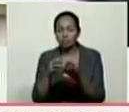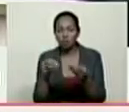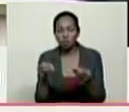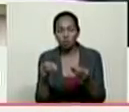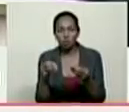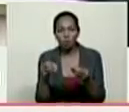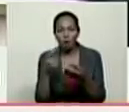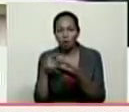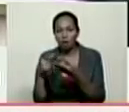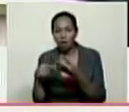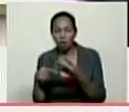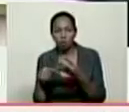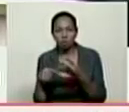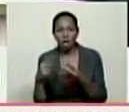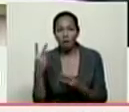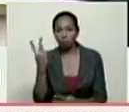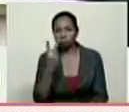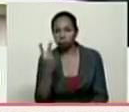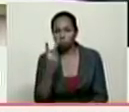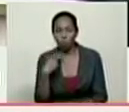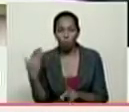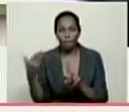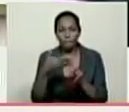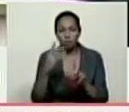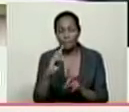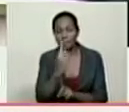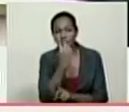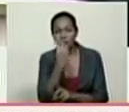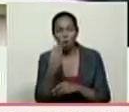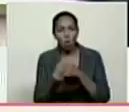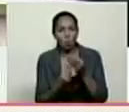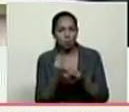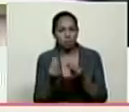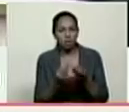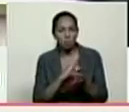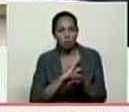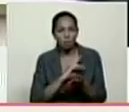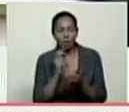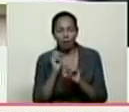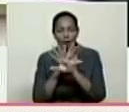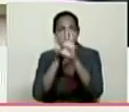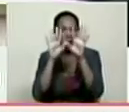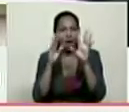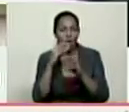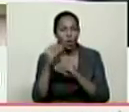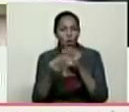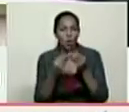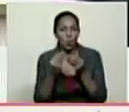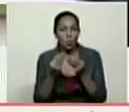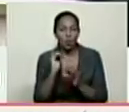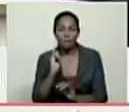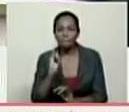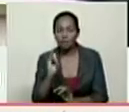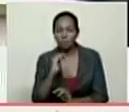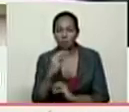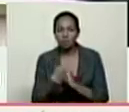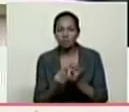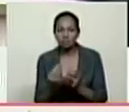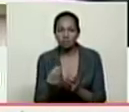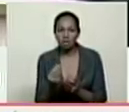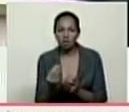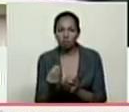de esos 2 ataques. ¿Cómo lo hicieron? Tenemos perfecta claridad de el